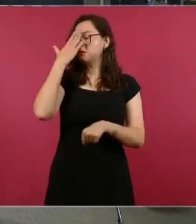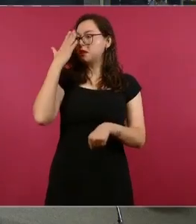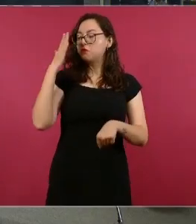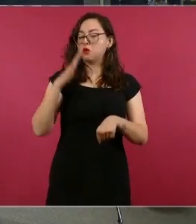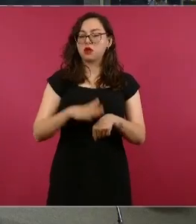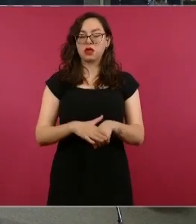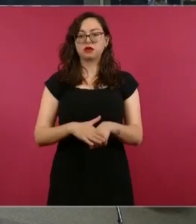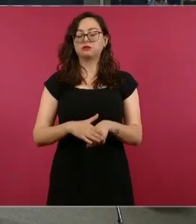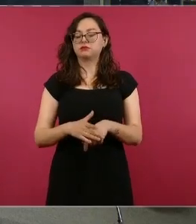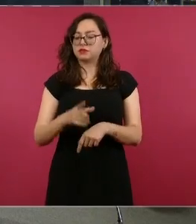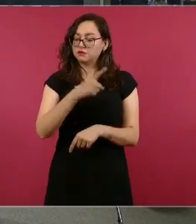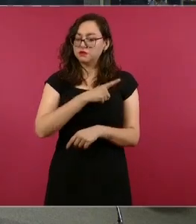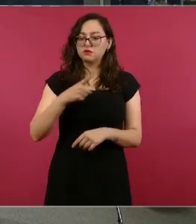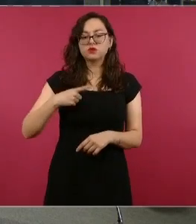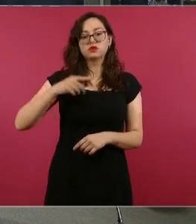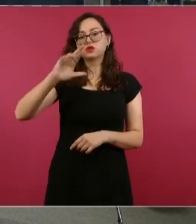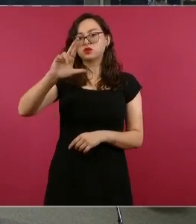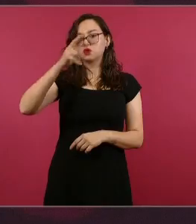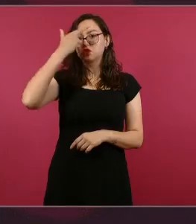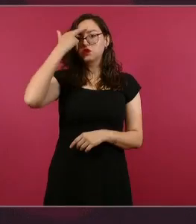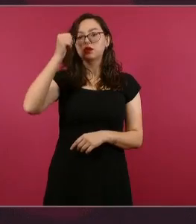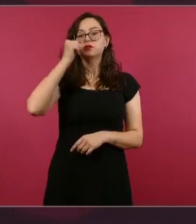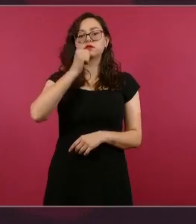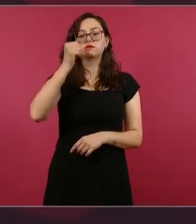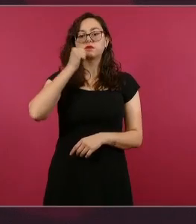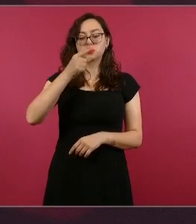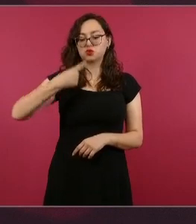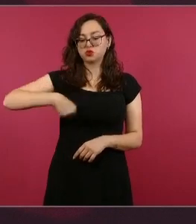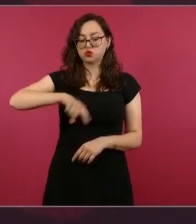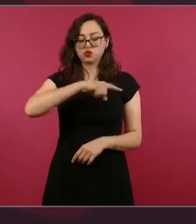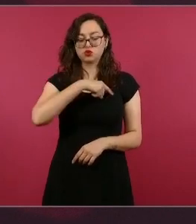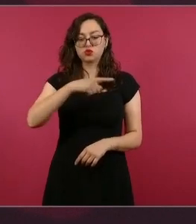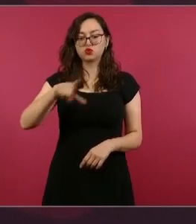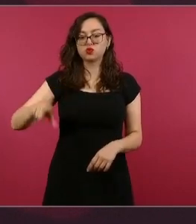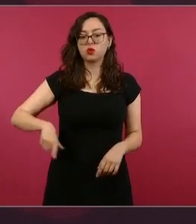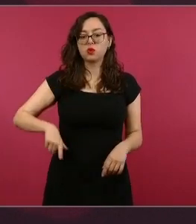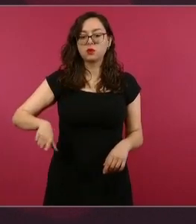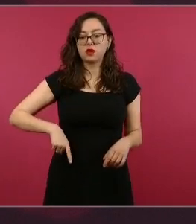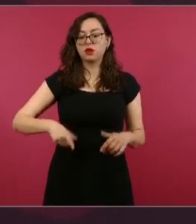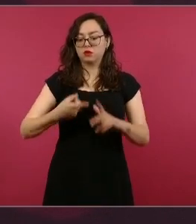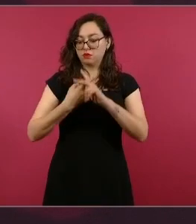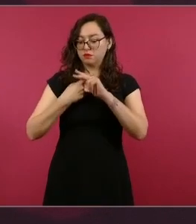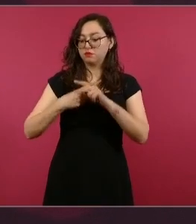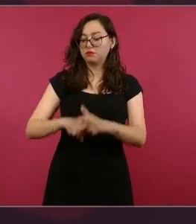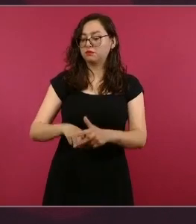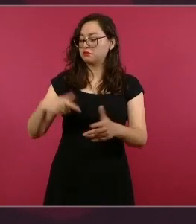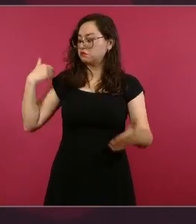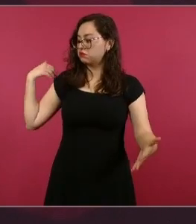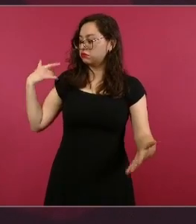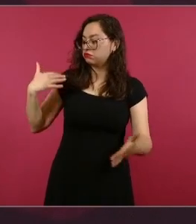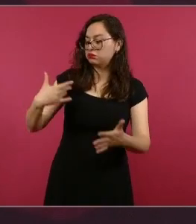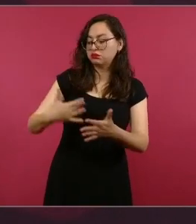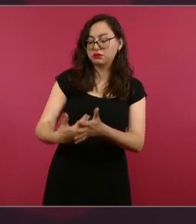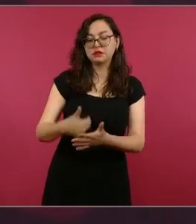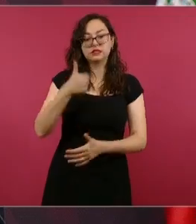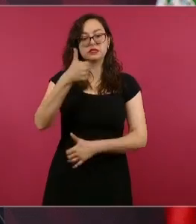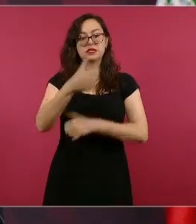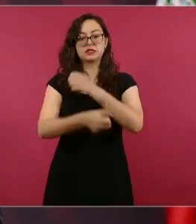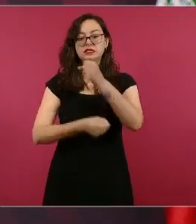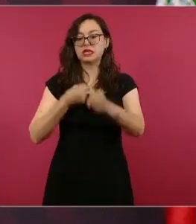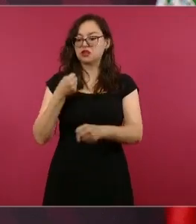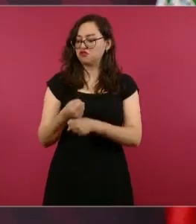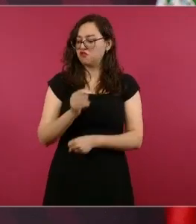desde que llegamos al gobierno, porque en ese